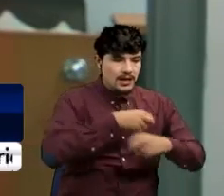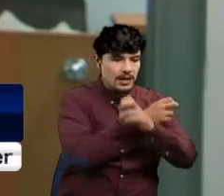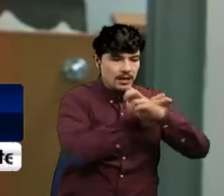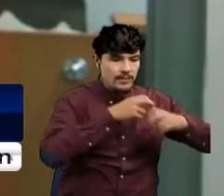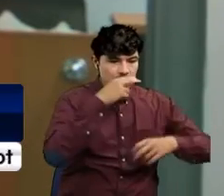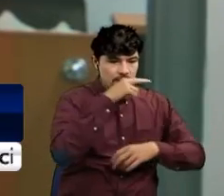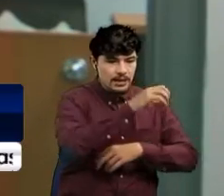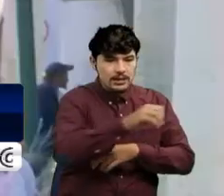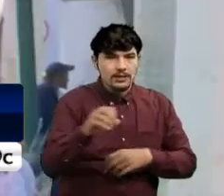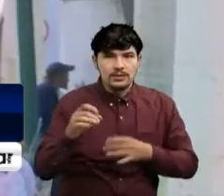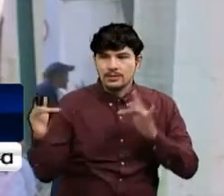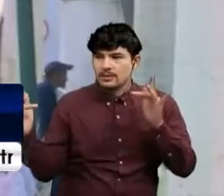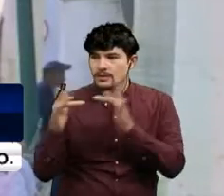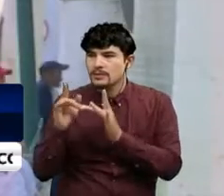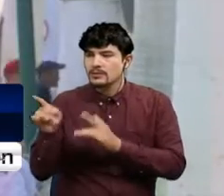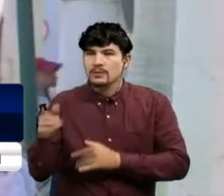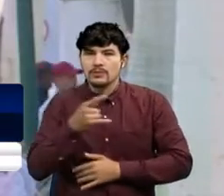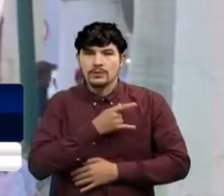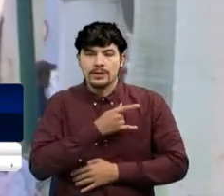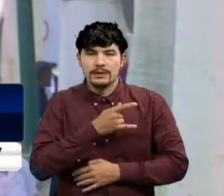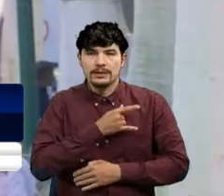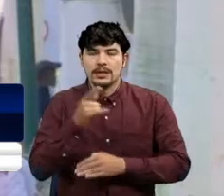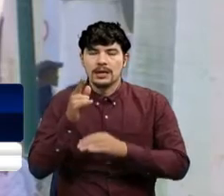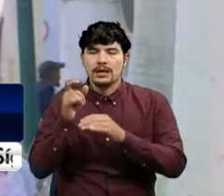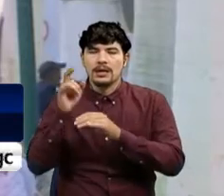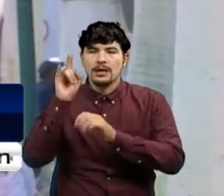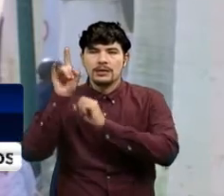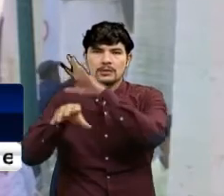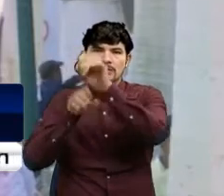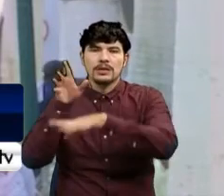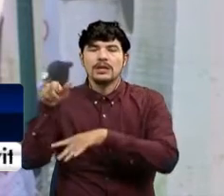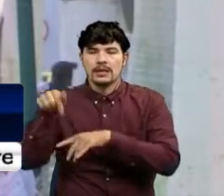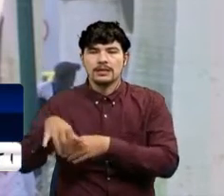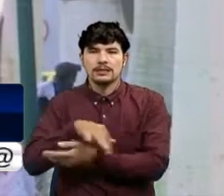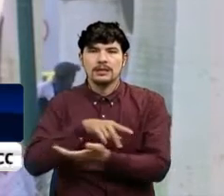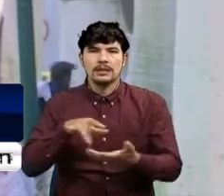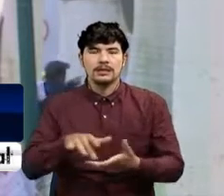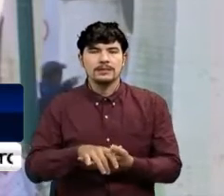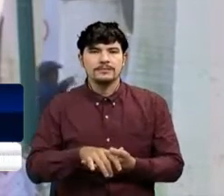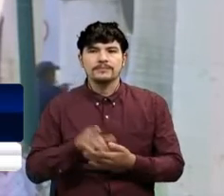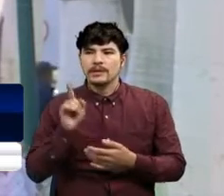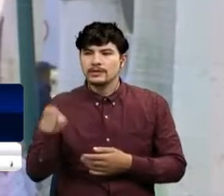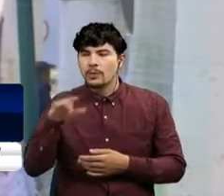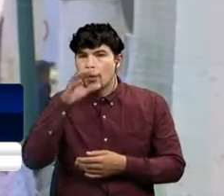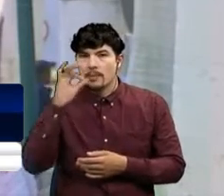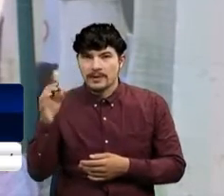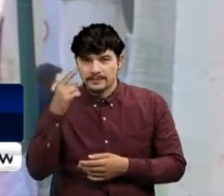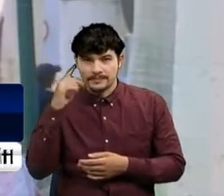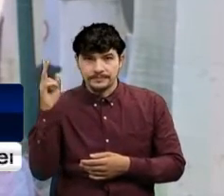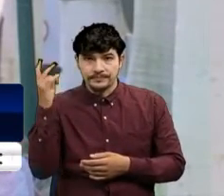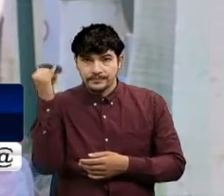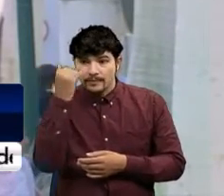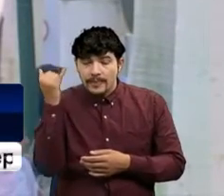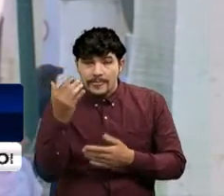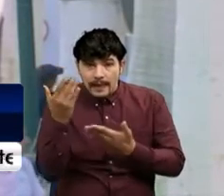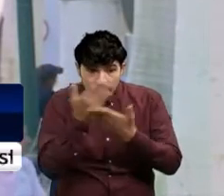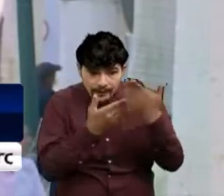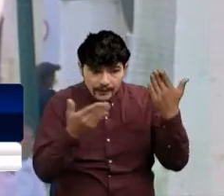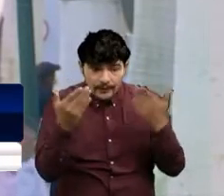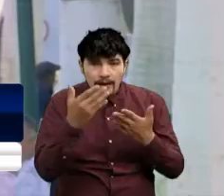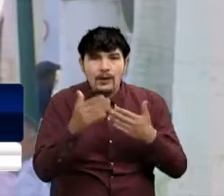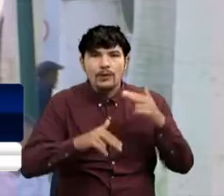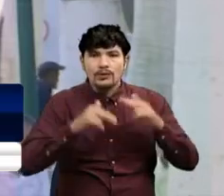la universidad industrial de santander manolo a suero indicó que se trabaja sobre el estudio de otros 20 kilómetros de